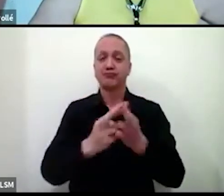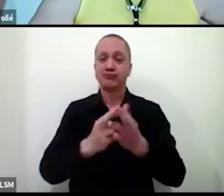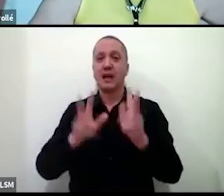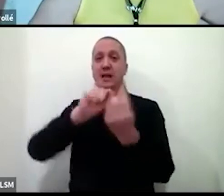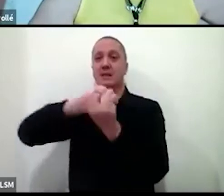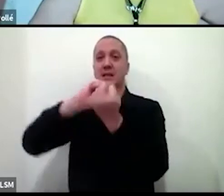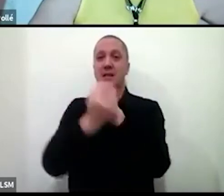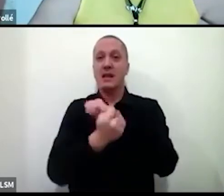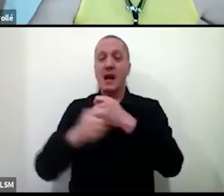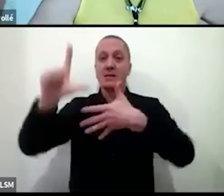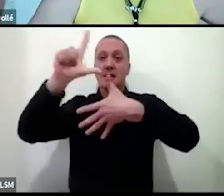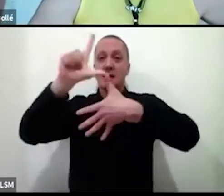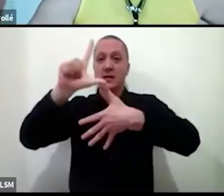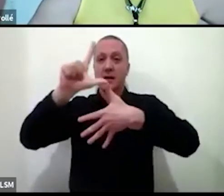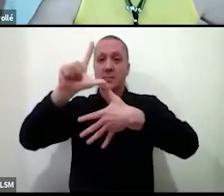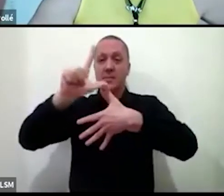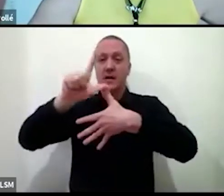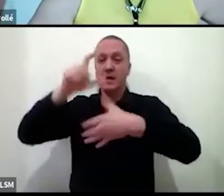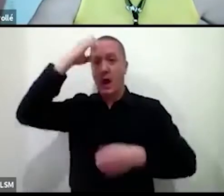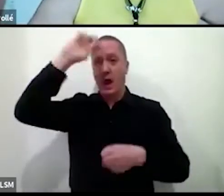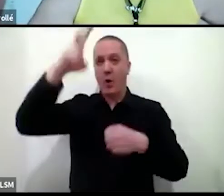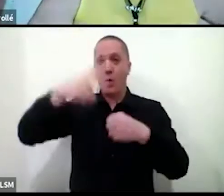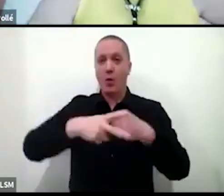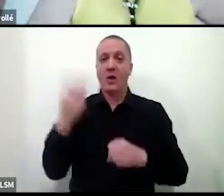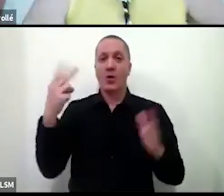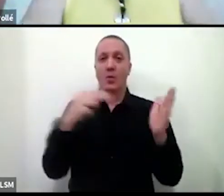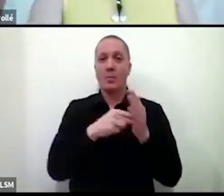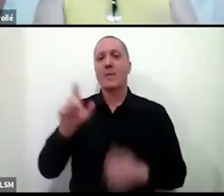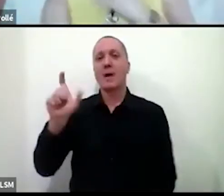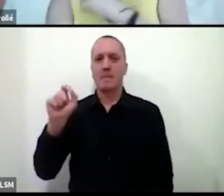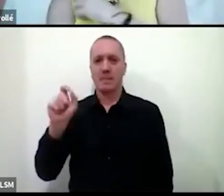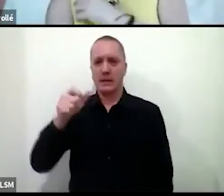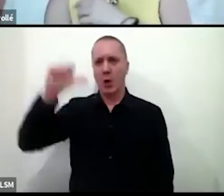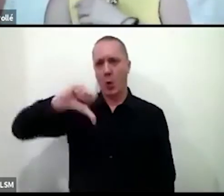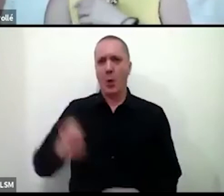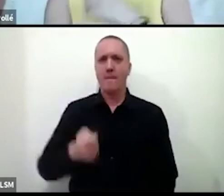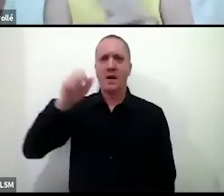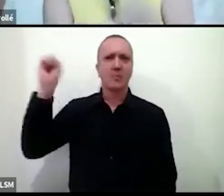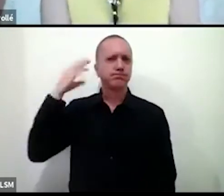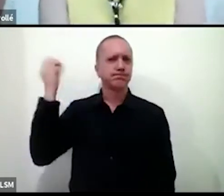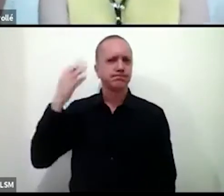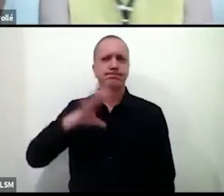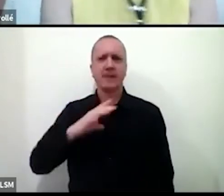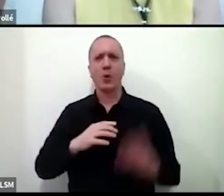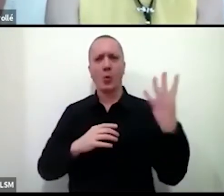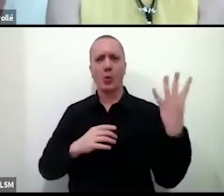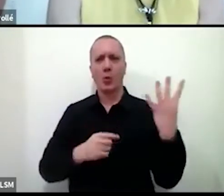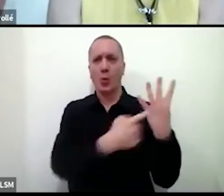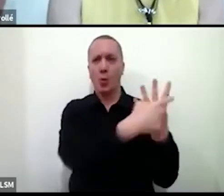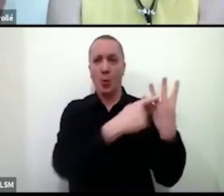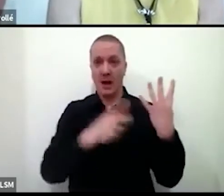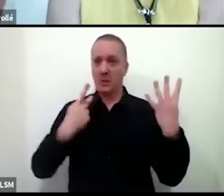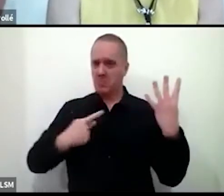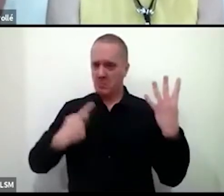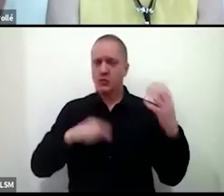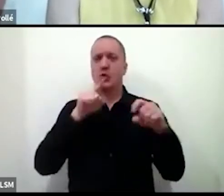Europa 2020. En esta primer mesa vamos a tener cuatro ponentes desde Estados